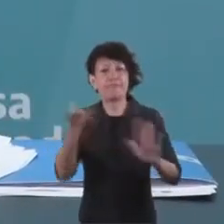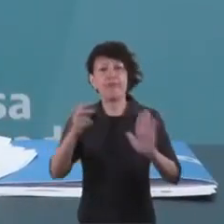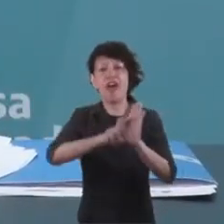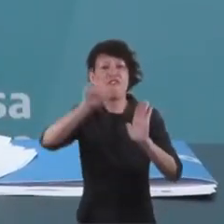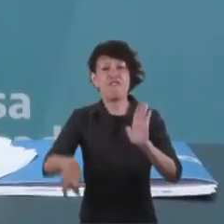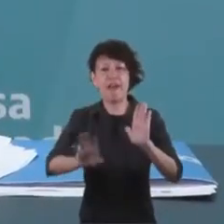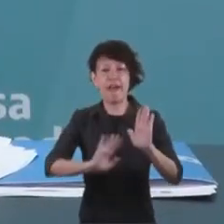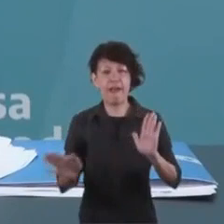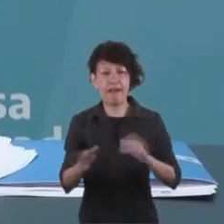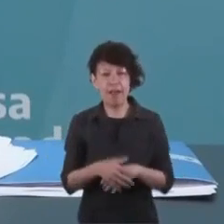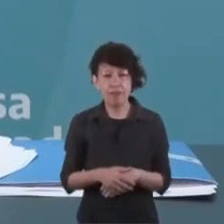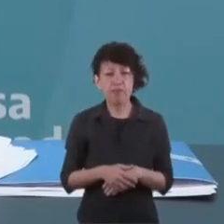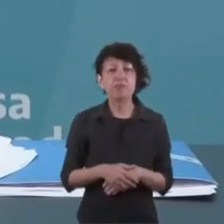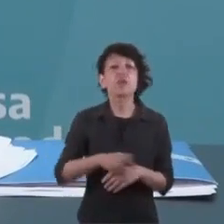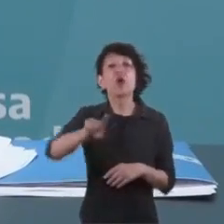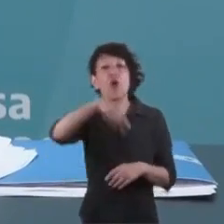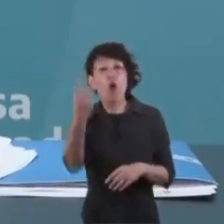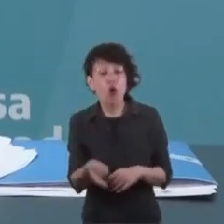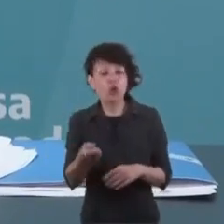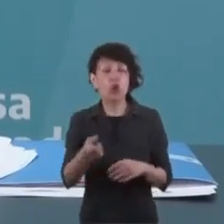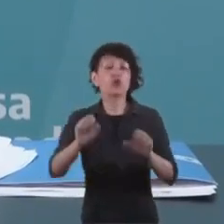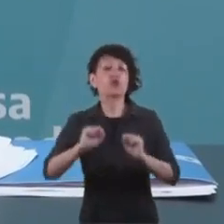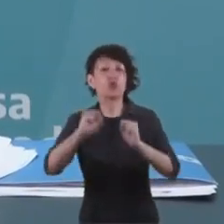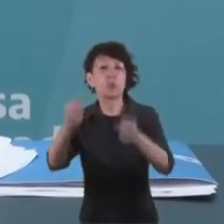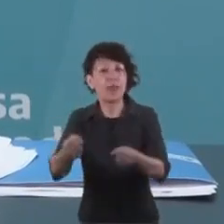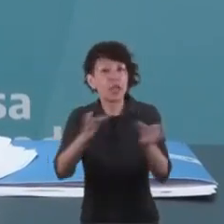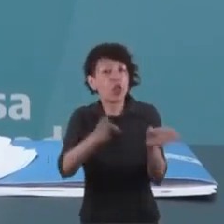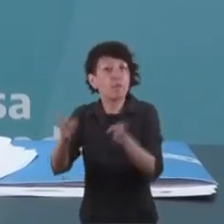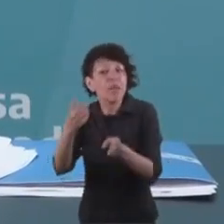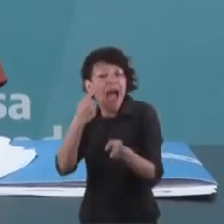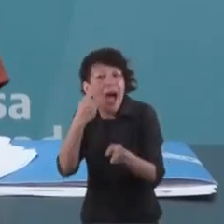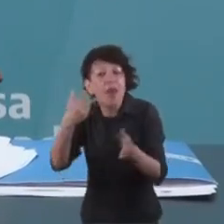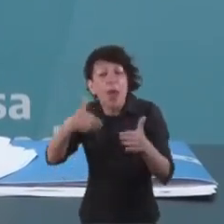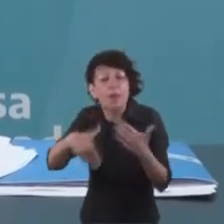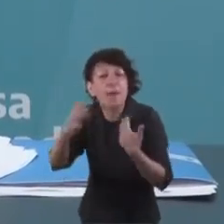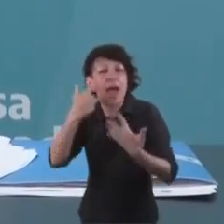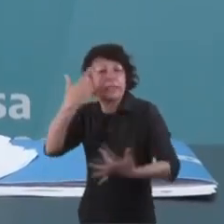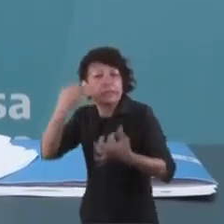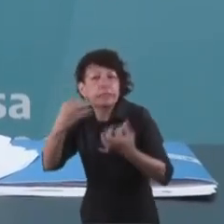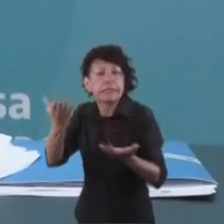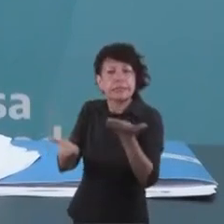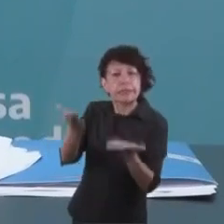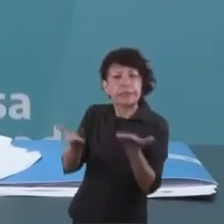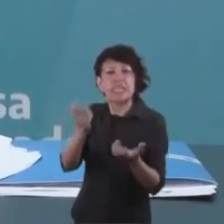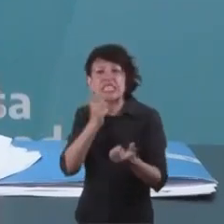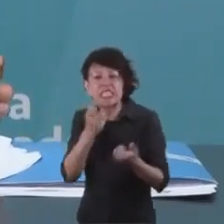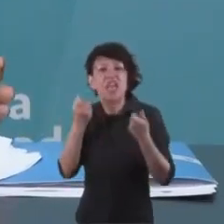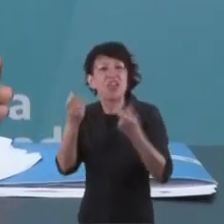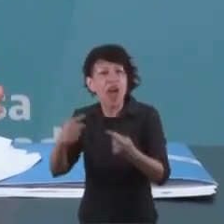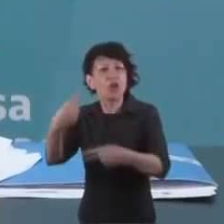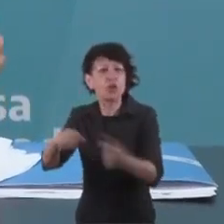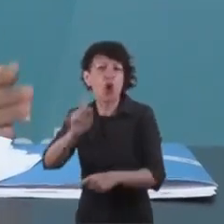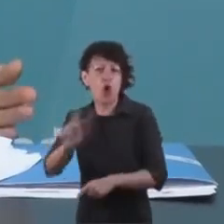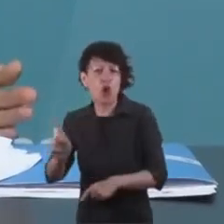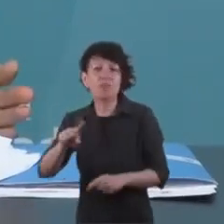947 titulares van a ser suspendidos y pasan a la etapa de evaluación para poder sostener el potencial trabajo el resto